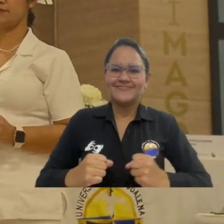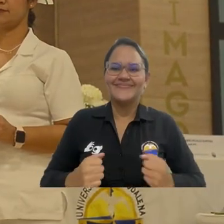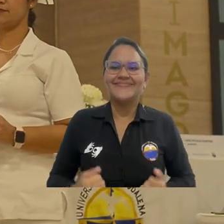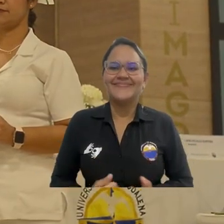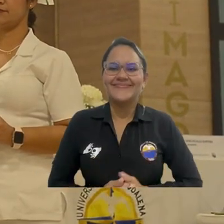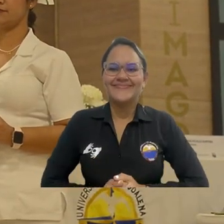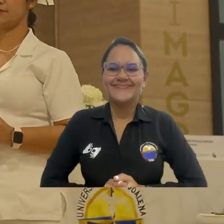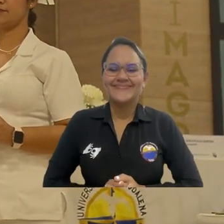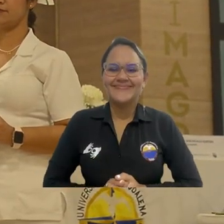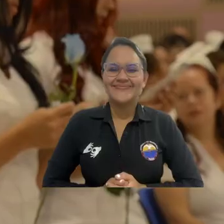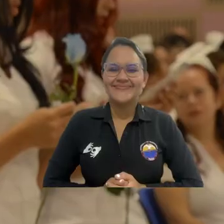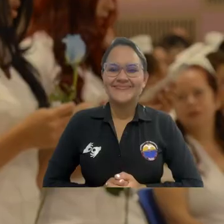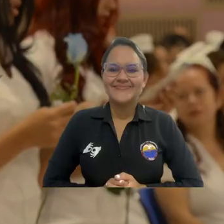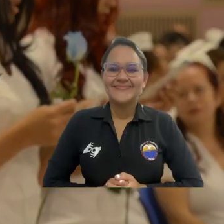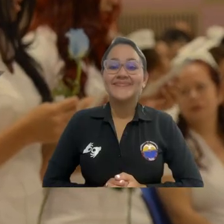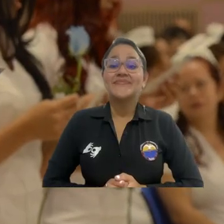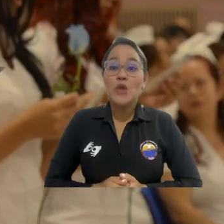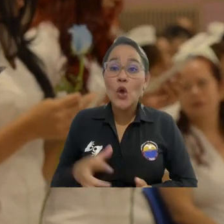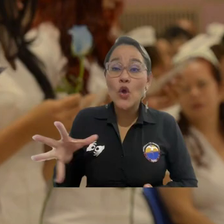preparado.